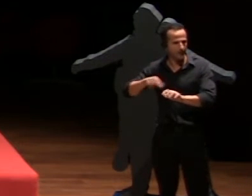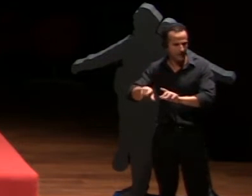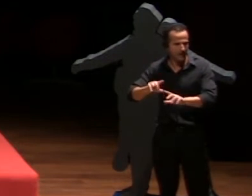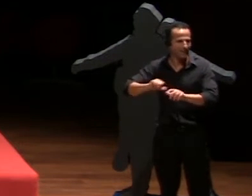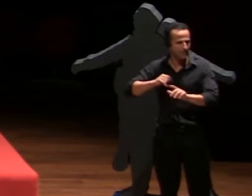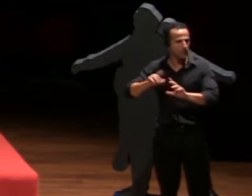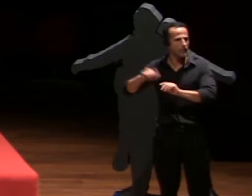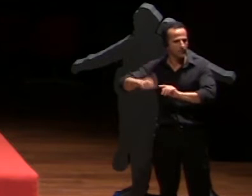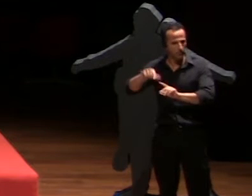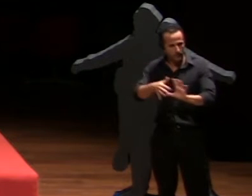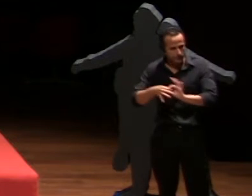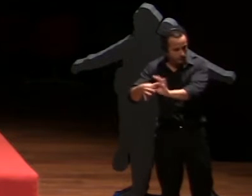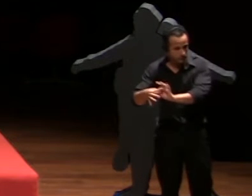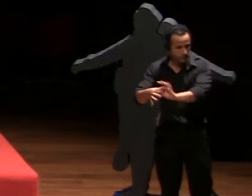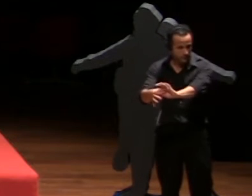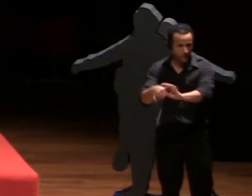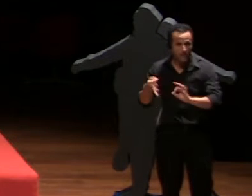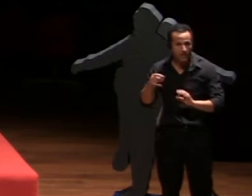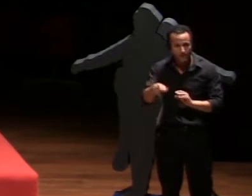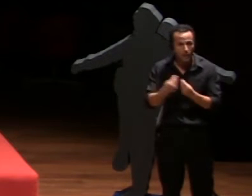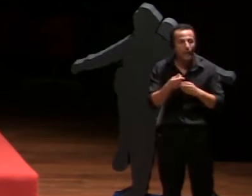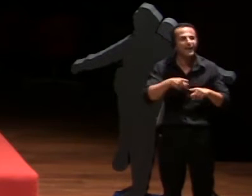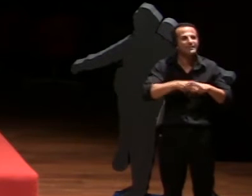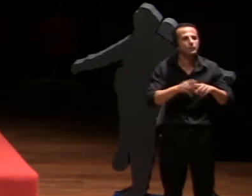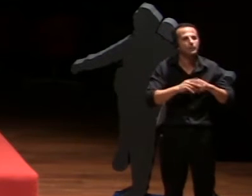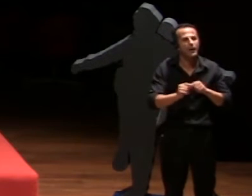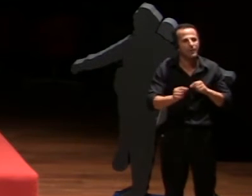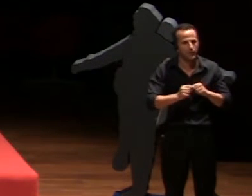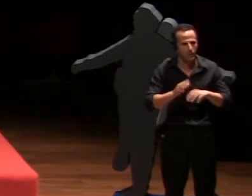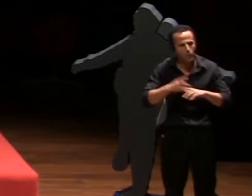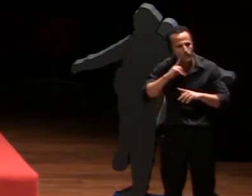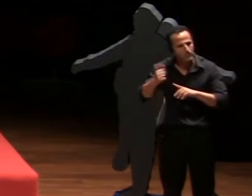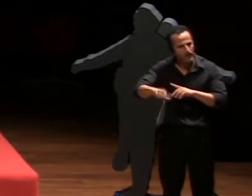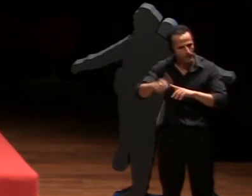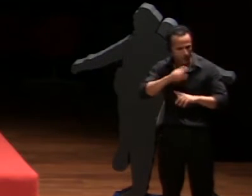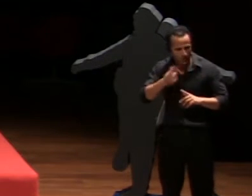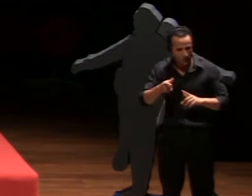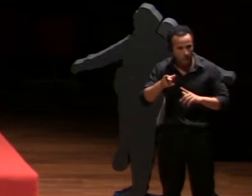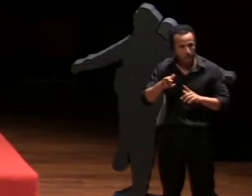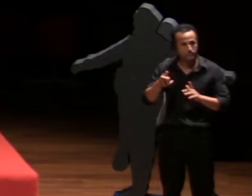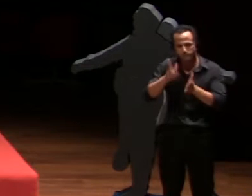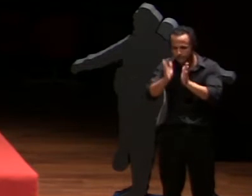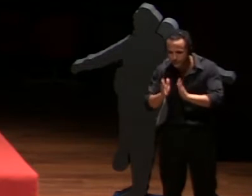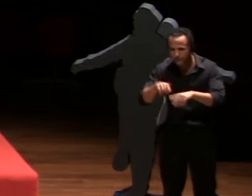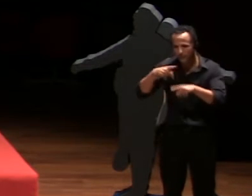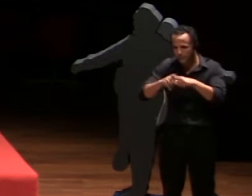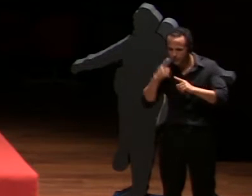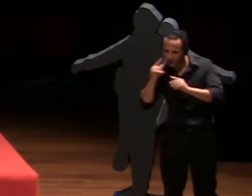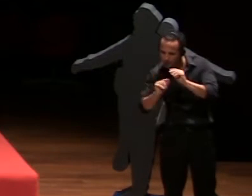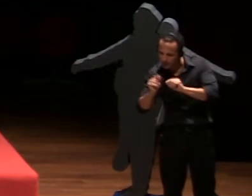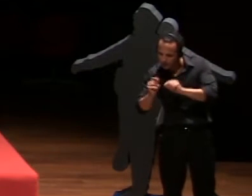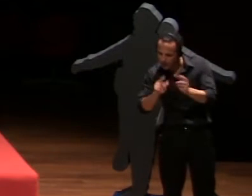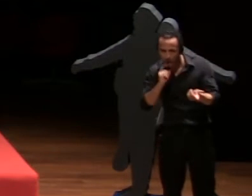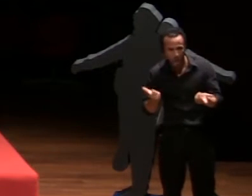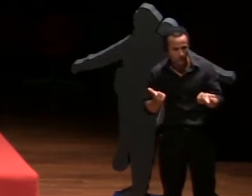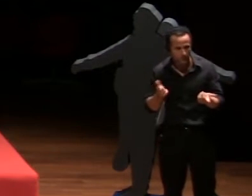esa consistencia entre los instrumentos de medida y entre la intervención de fisioterapia y